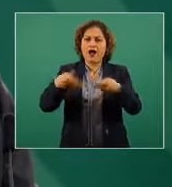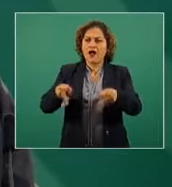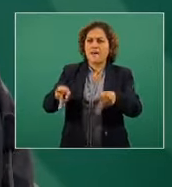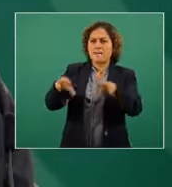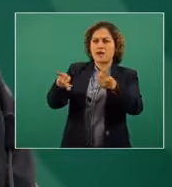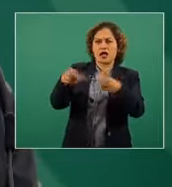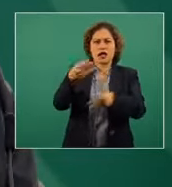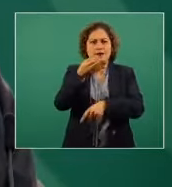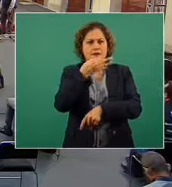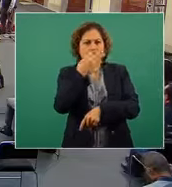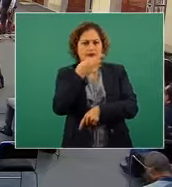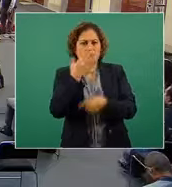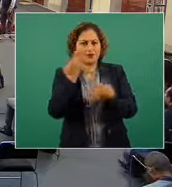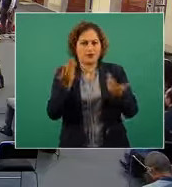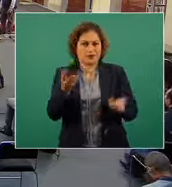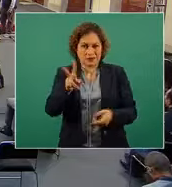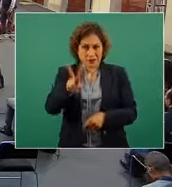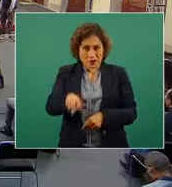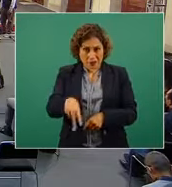Se dedicaban a eso.